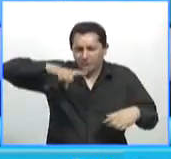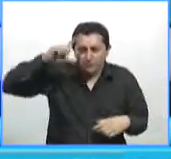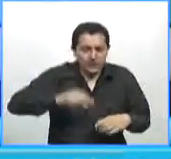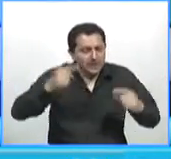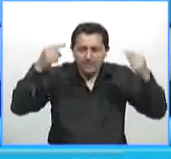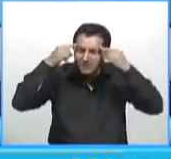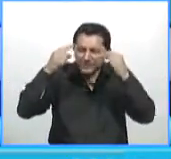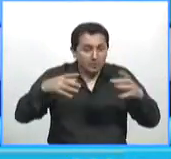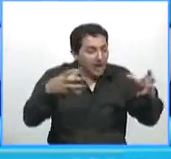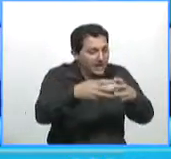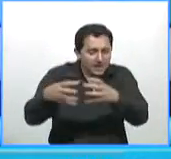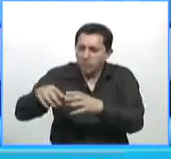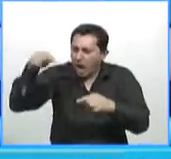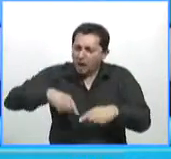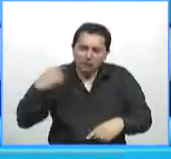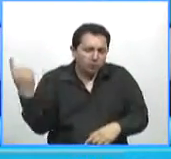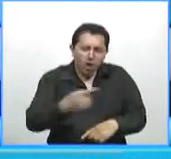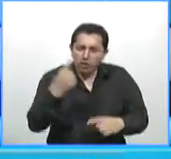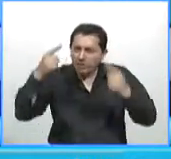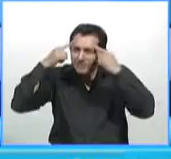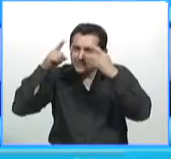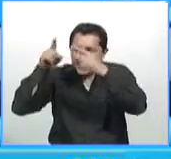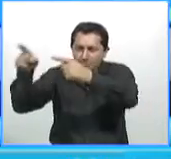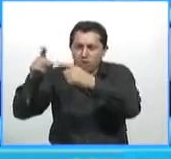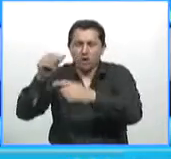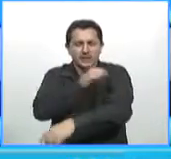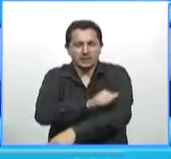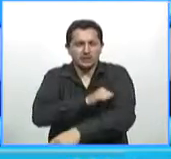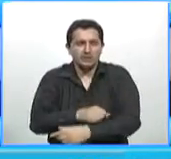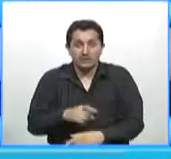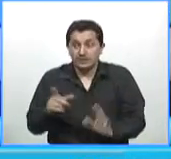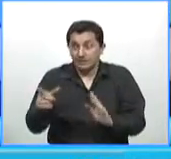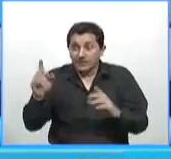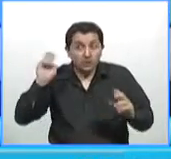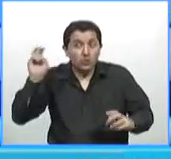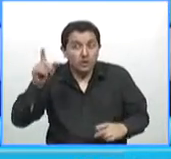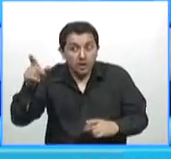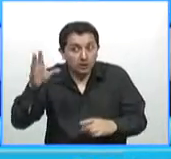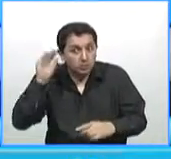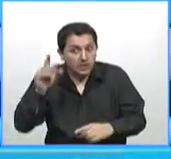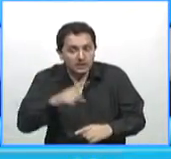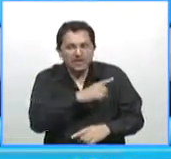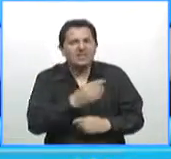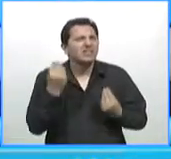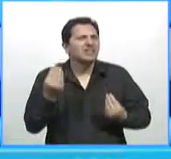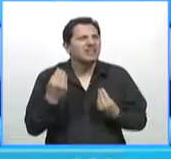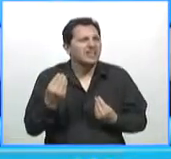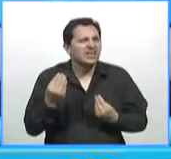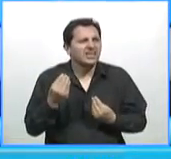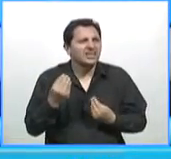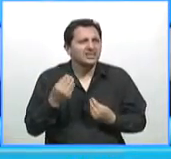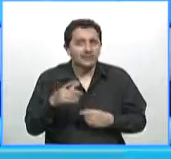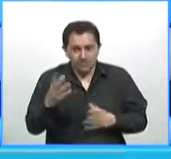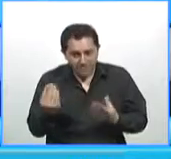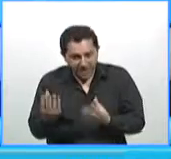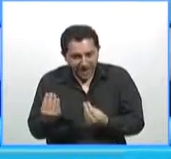pensando en Río, así que... Lo escuchaste, ¿no? Sí, ¿qué fue? Se ríe, ya tiene miedo. Ya tiene miedo, cada vez que pasa algo dice, no, pará, no, te la